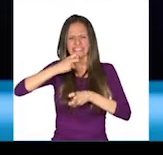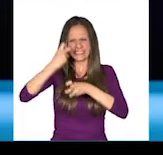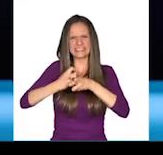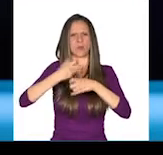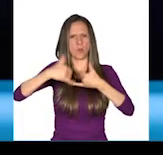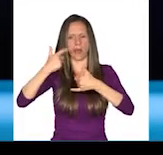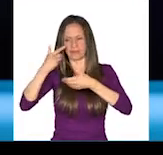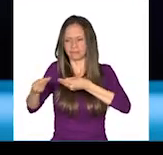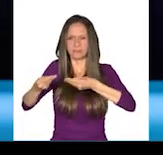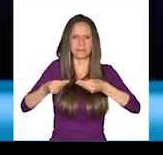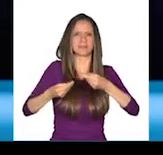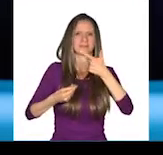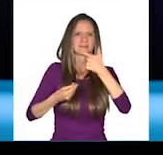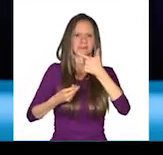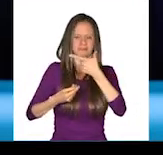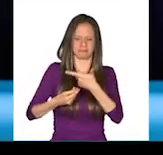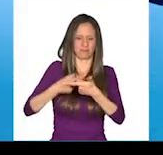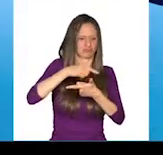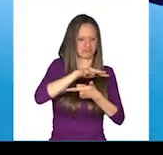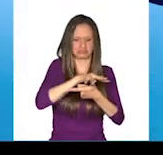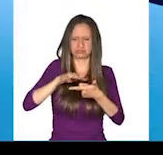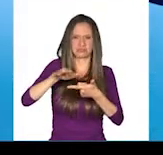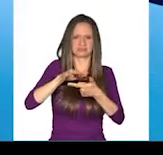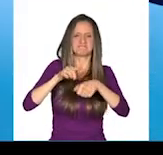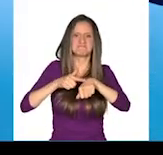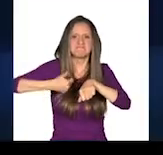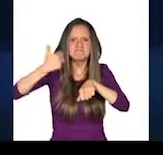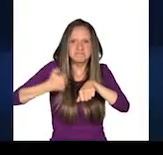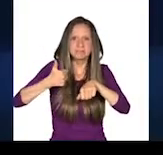Después, le pedimos que armara un objeto más complicado.